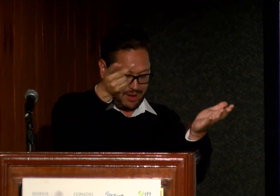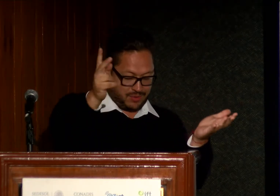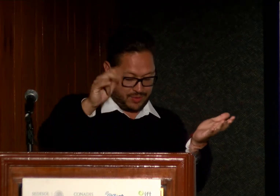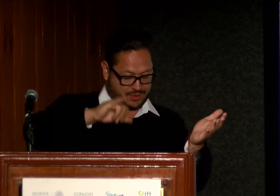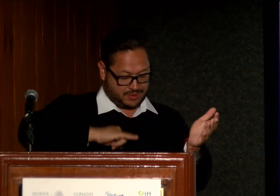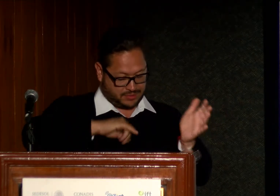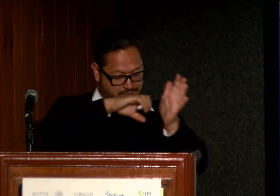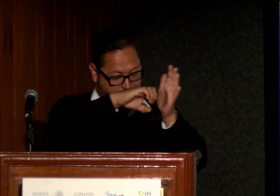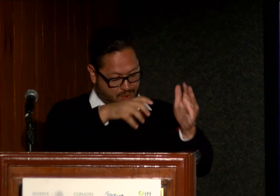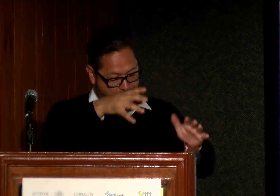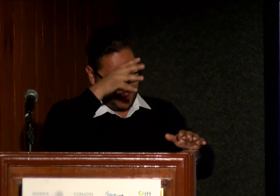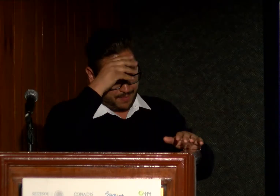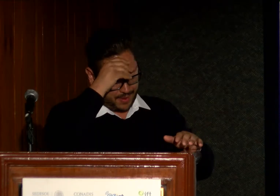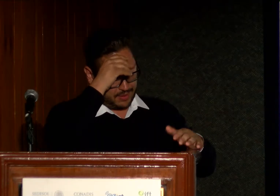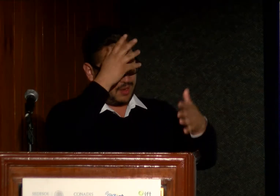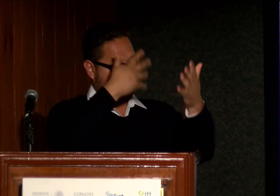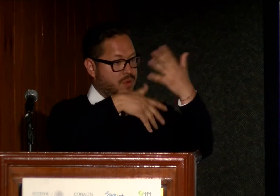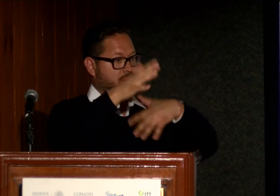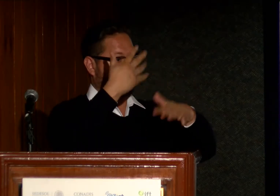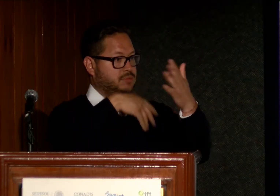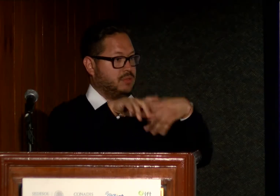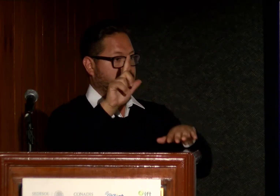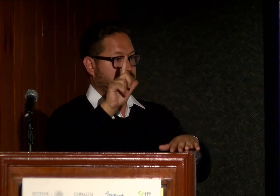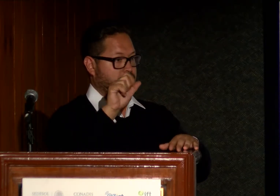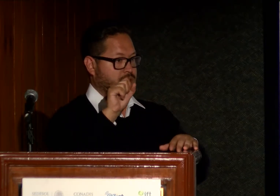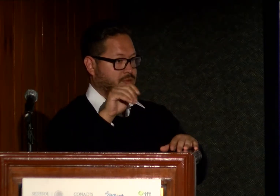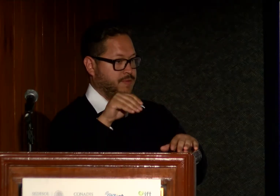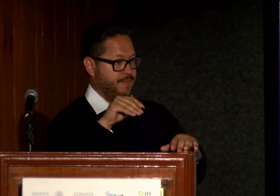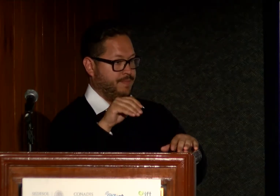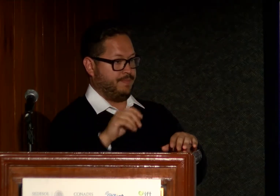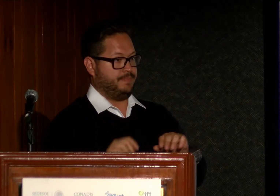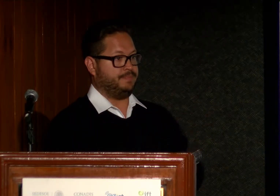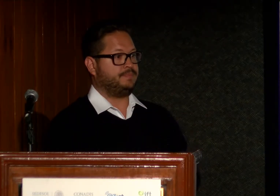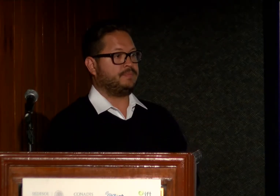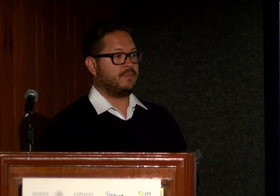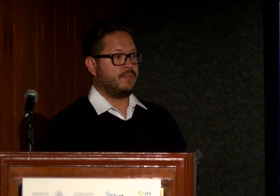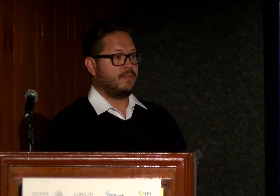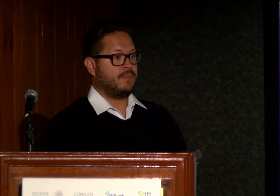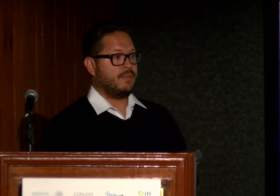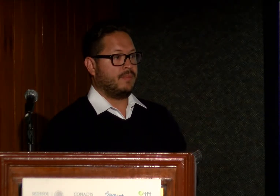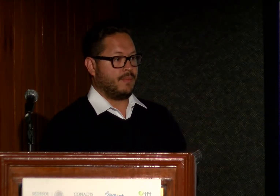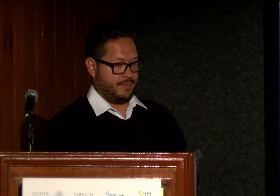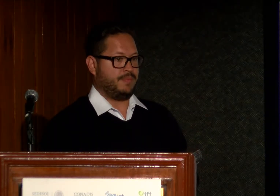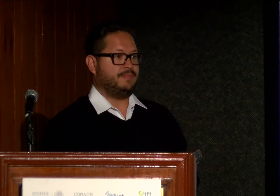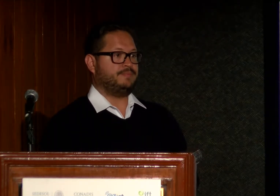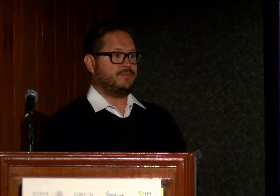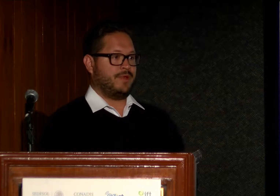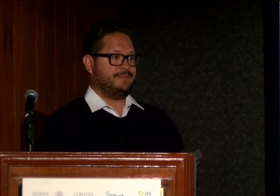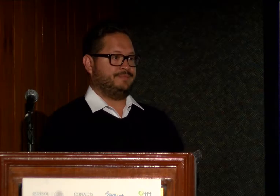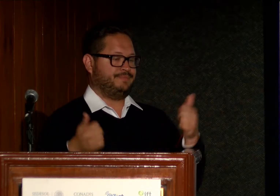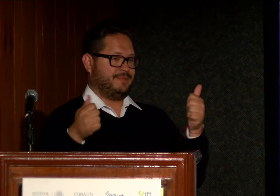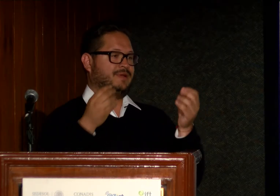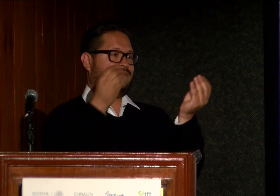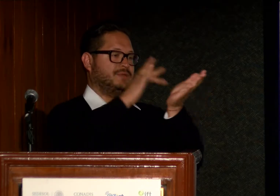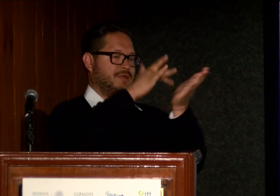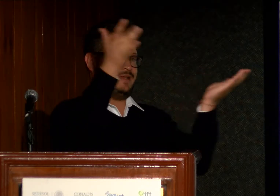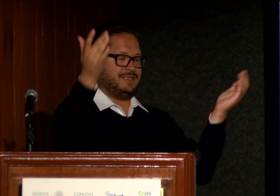una discapacidad. Y con ello se interesen, por ejemplo, en aprender la lengua de señas